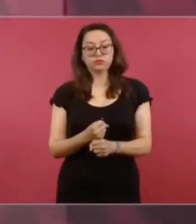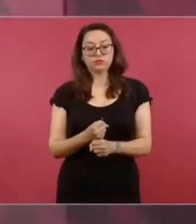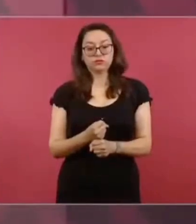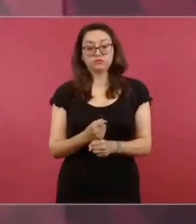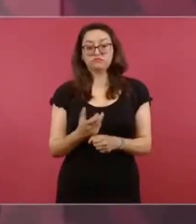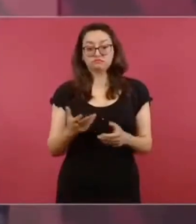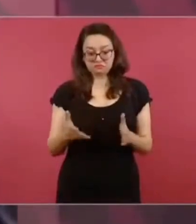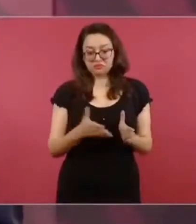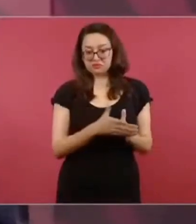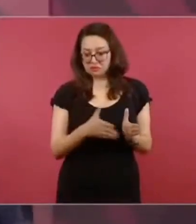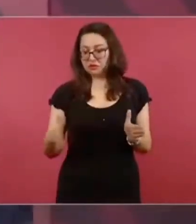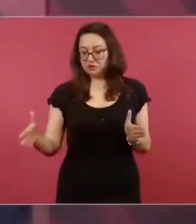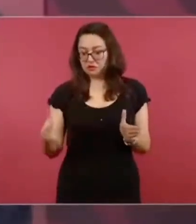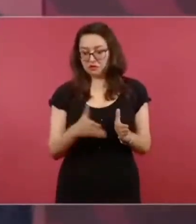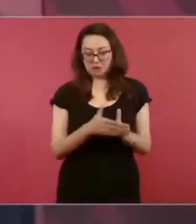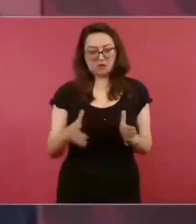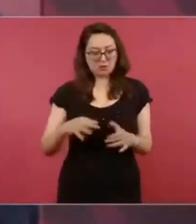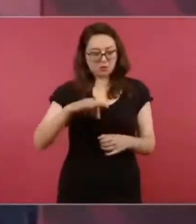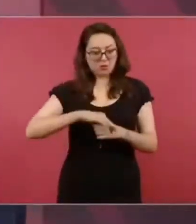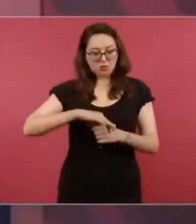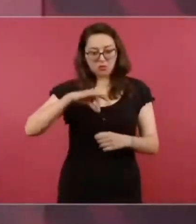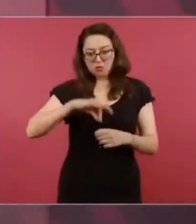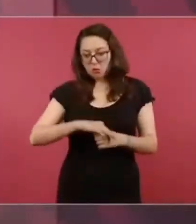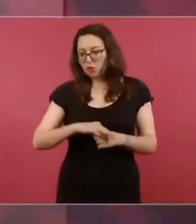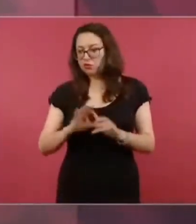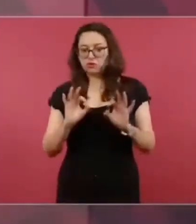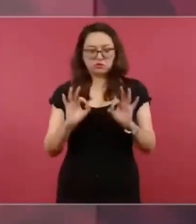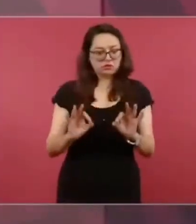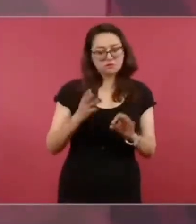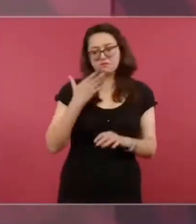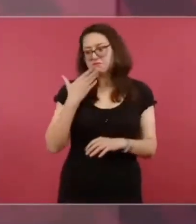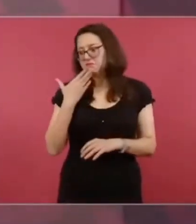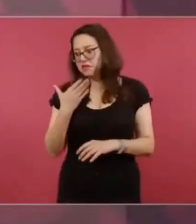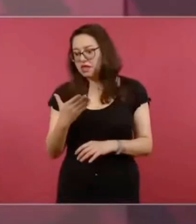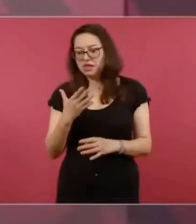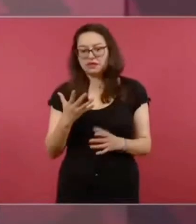tenemos ese periodo de estabilidad,